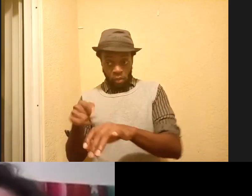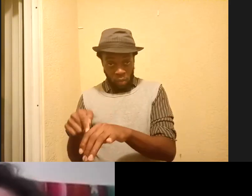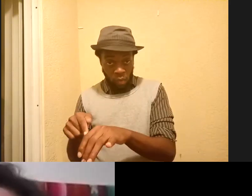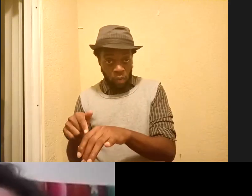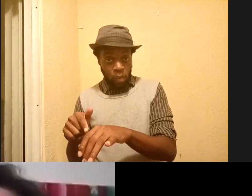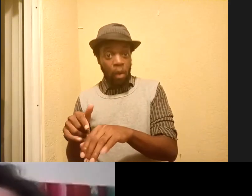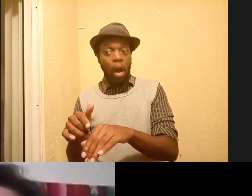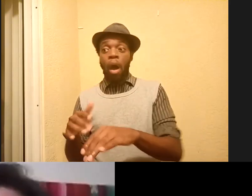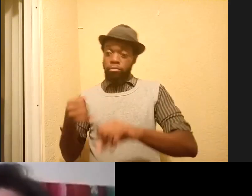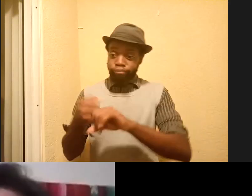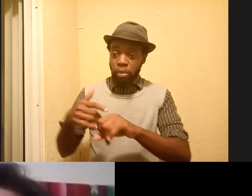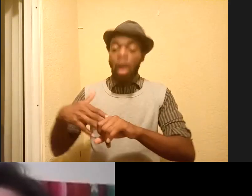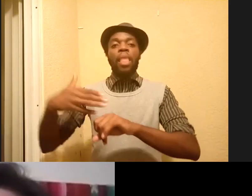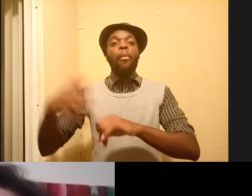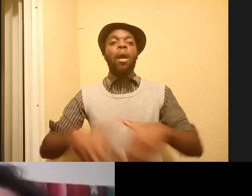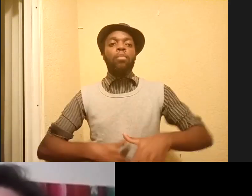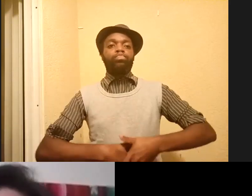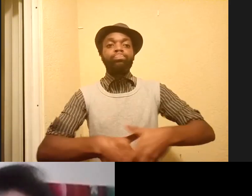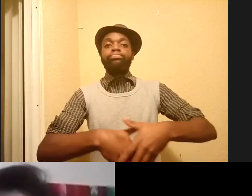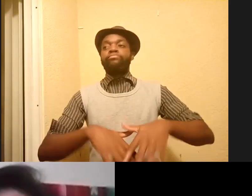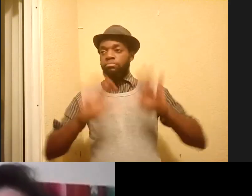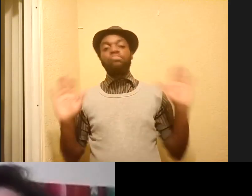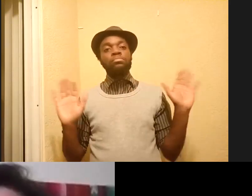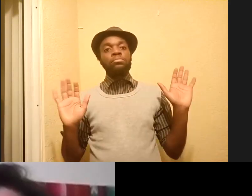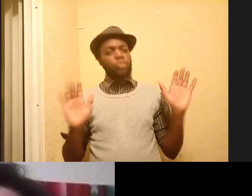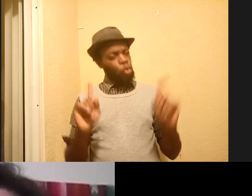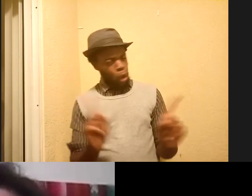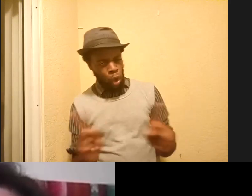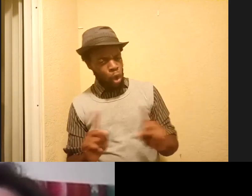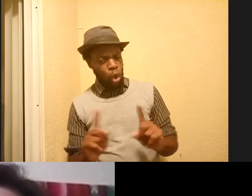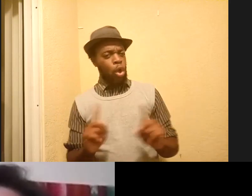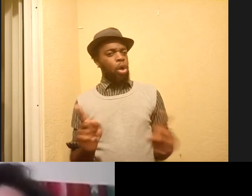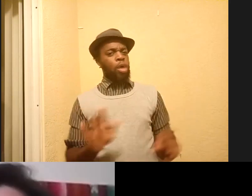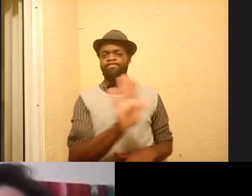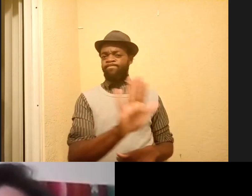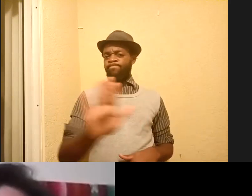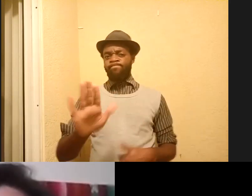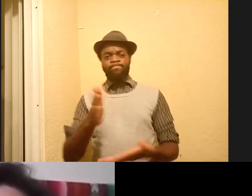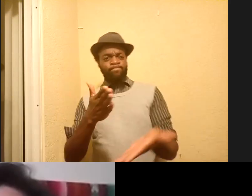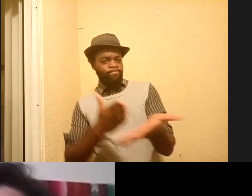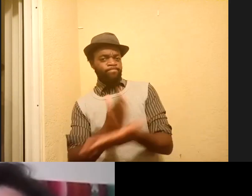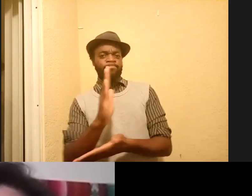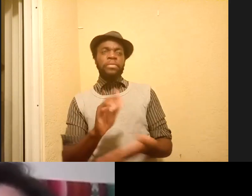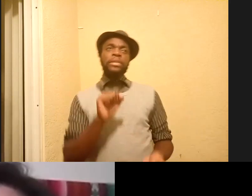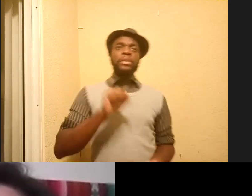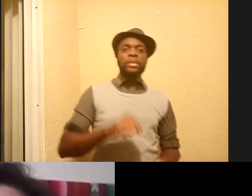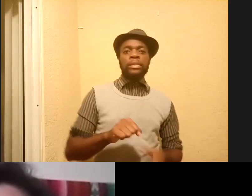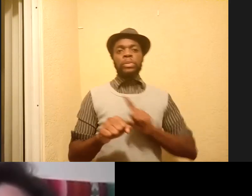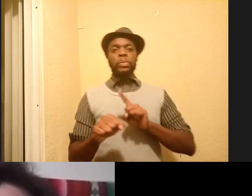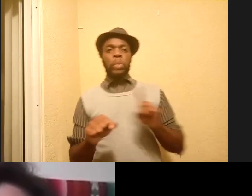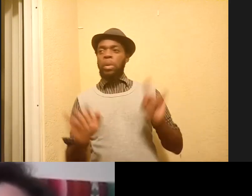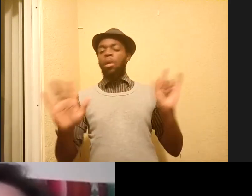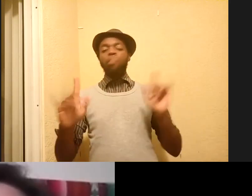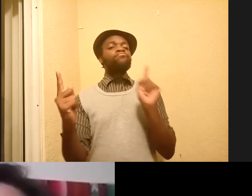la maternidad o a la paternidad, ya que también es parte de un disfrute pleno entre la pareja, entre una